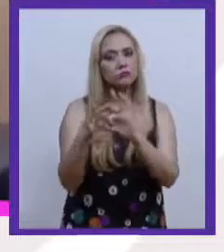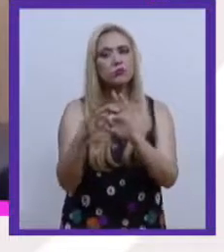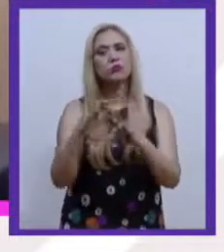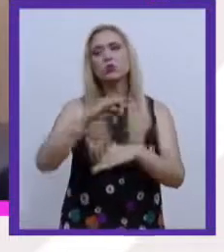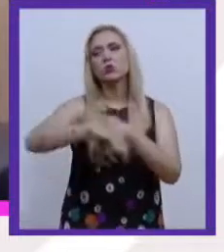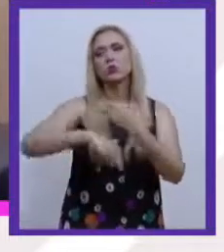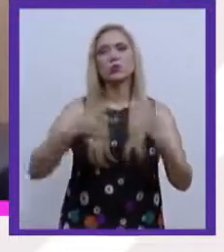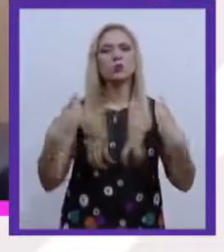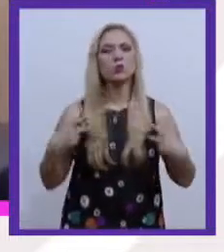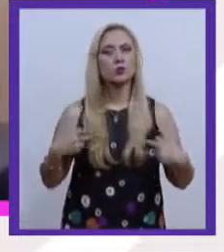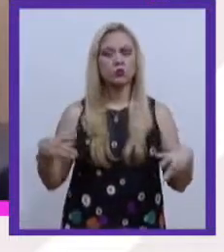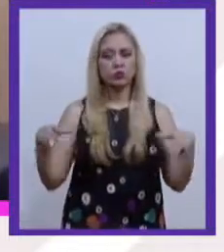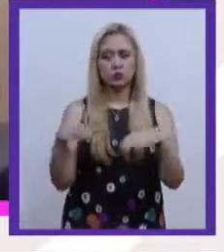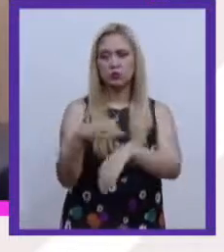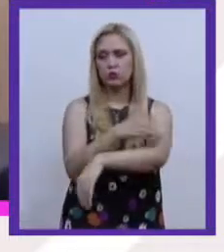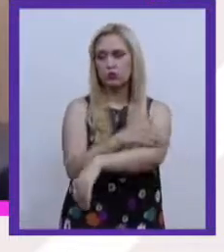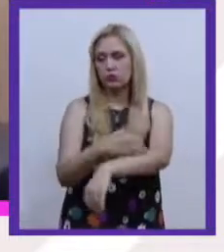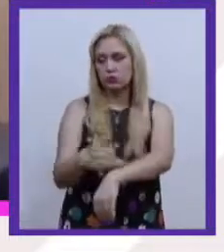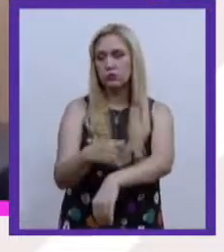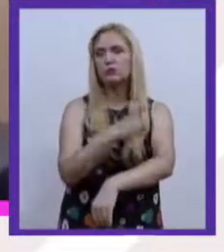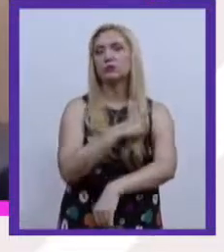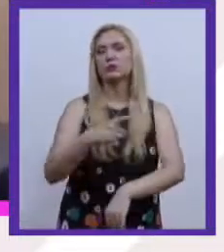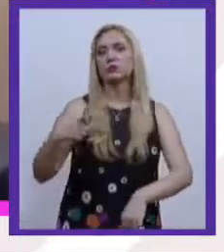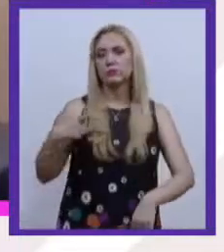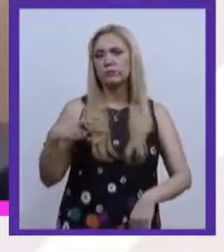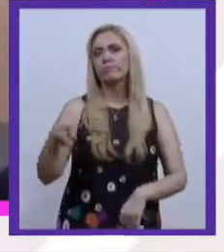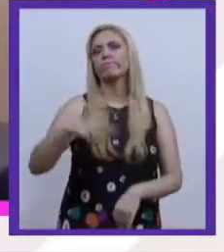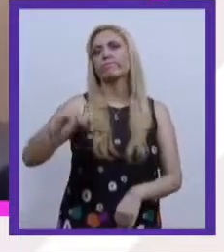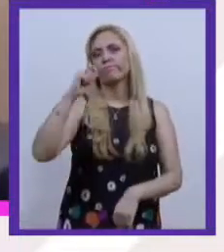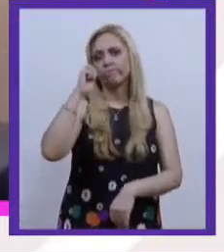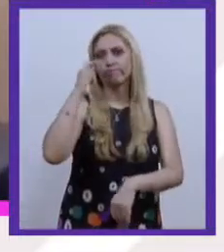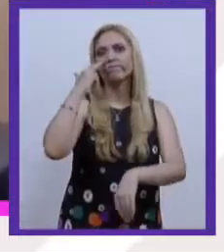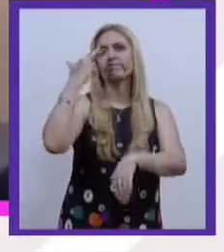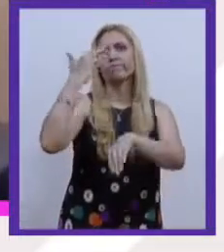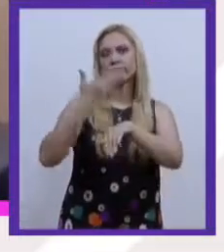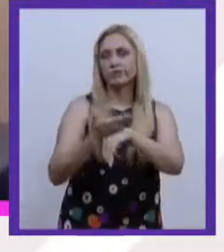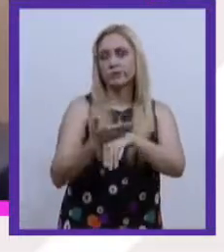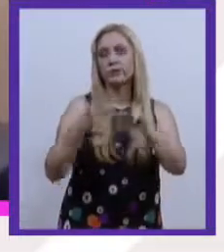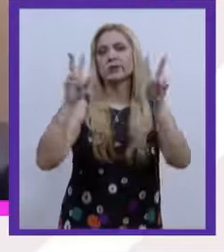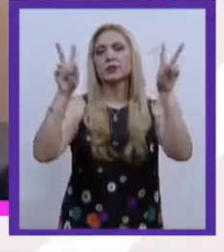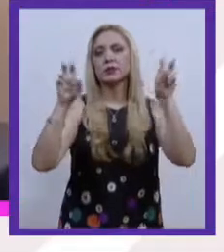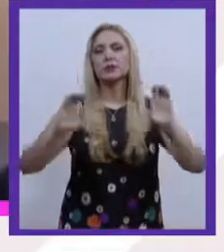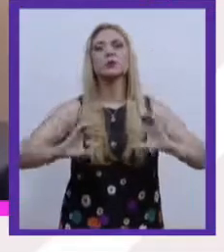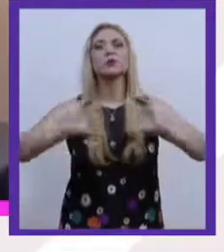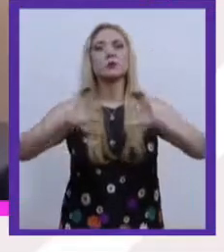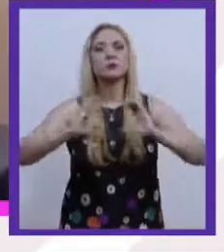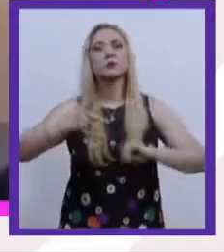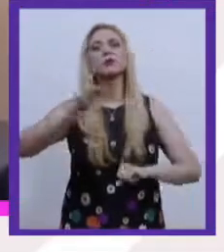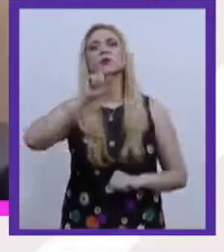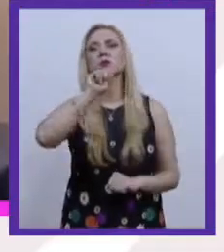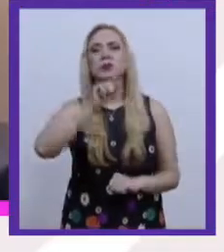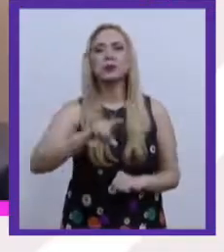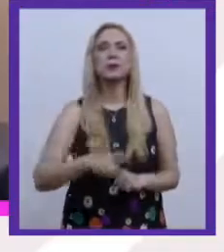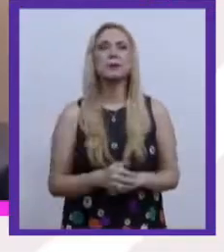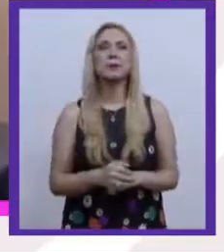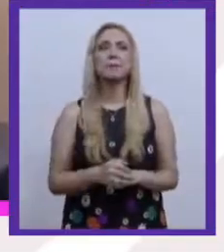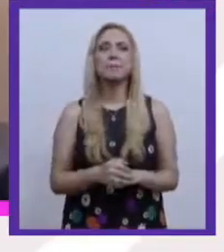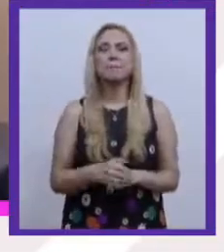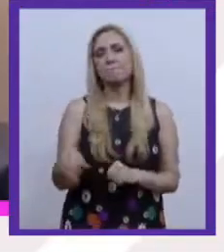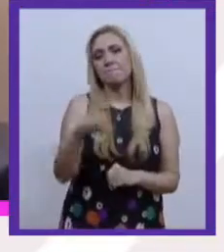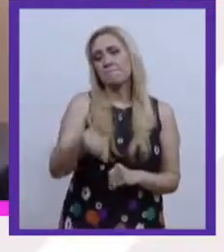personas integrantes de una familia tenemos que hacernos corresponsables del tema de los cuidados, pero también la